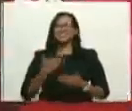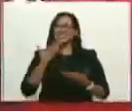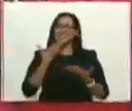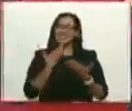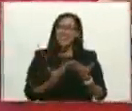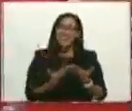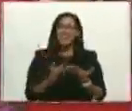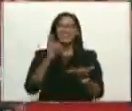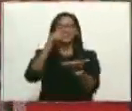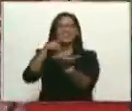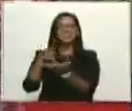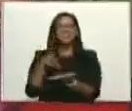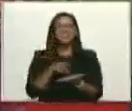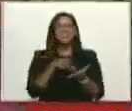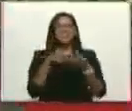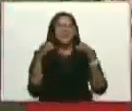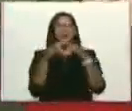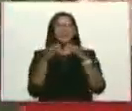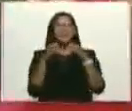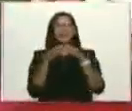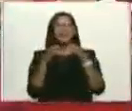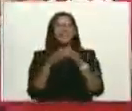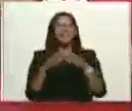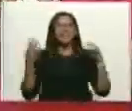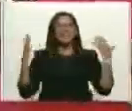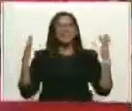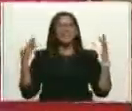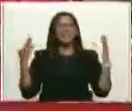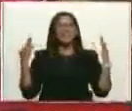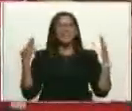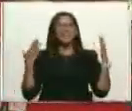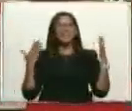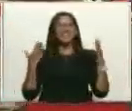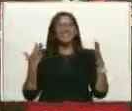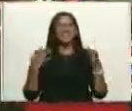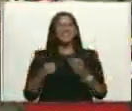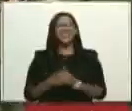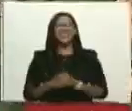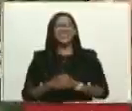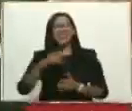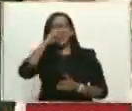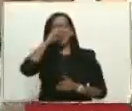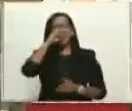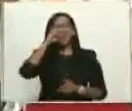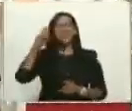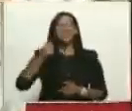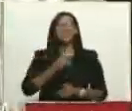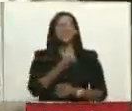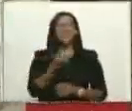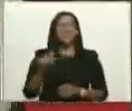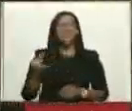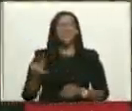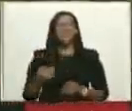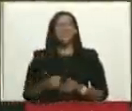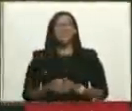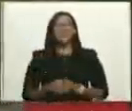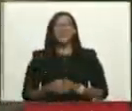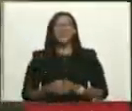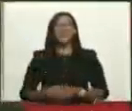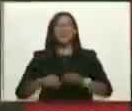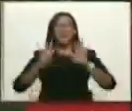Gracias por estar aquí, compañeros, compañeras, en el aniversario número